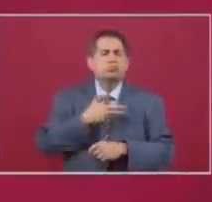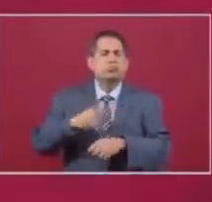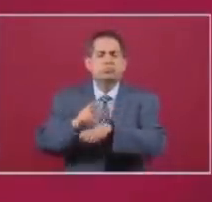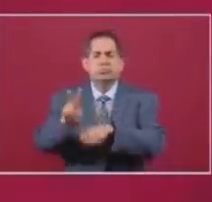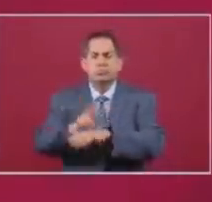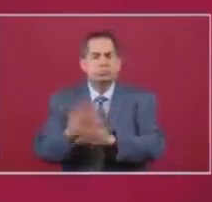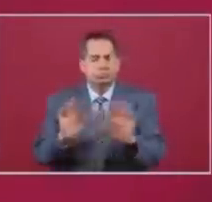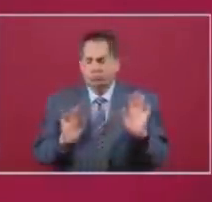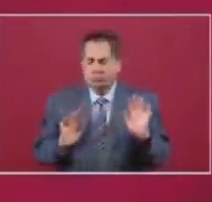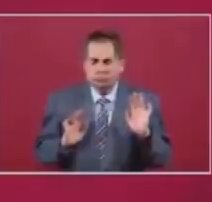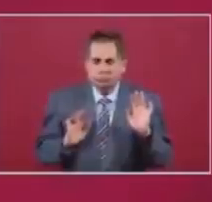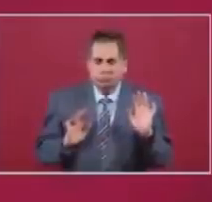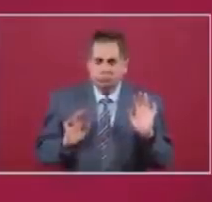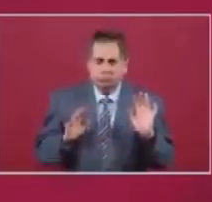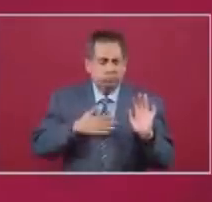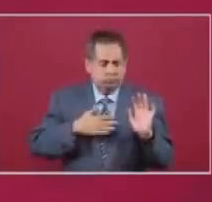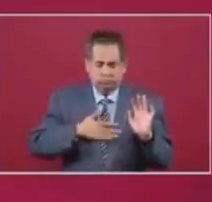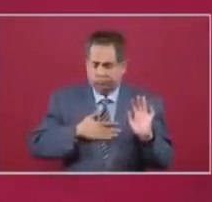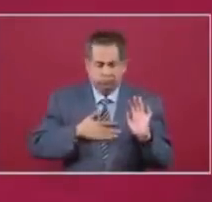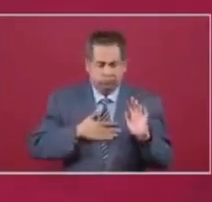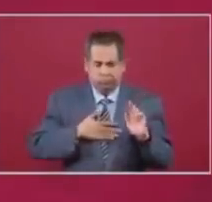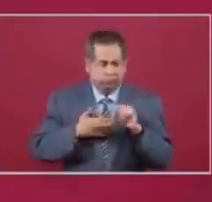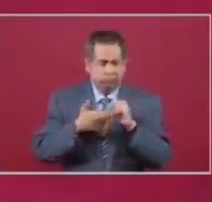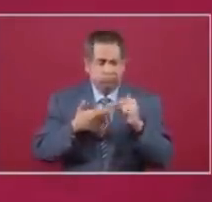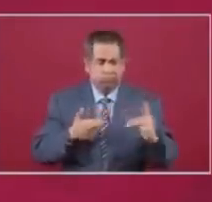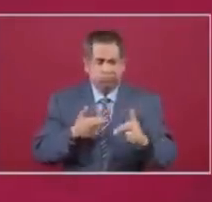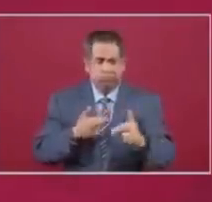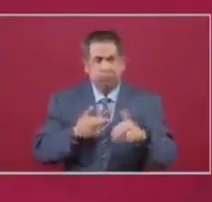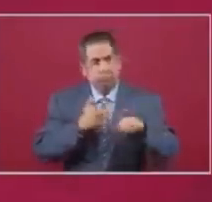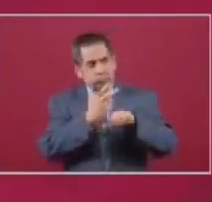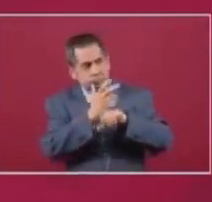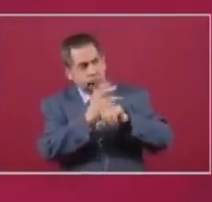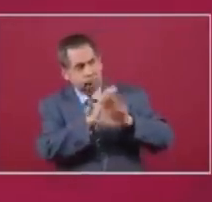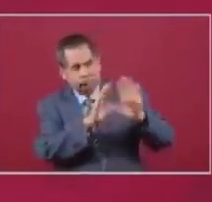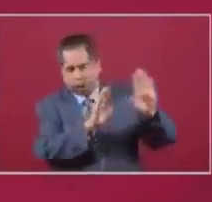una relación de respeto con el gobierno de Estados Unidos.